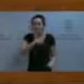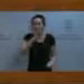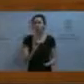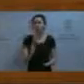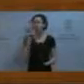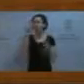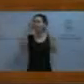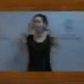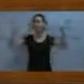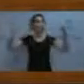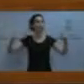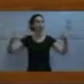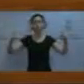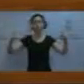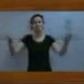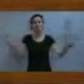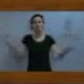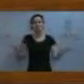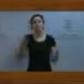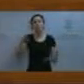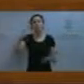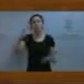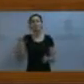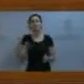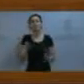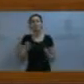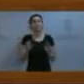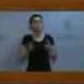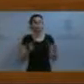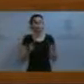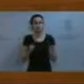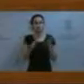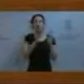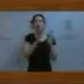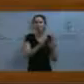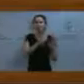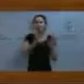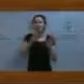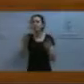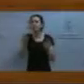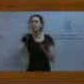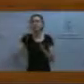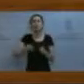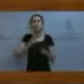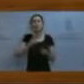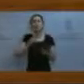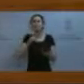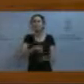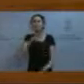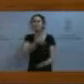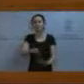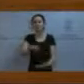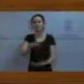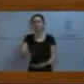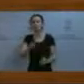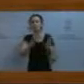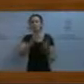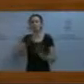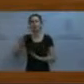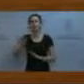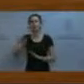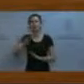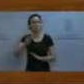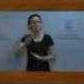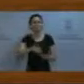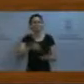Paralización de las obras en Boves, 86 millones de euros. Poder volver a poner Boves en funcionamiento lo cifra en 24 millones de euros. Suelo pendiente comercializar,